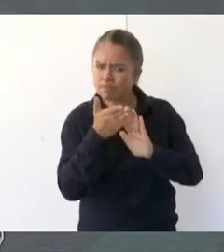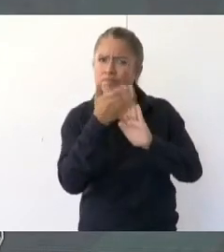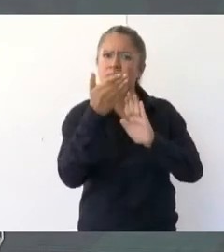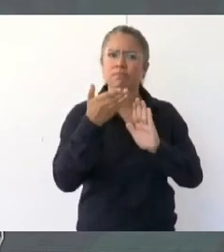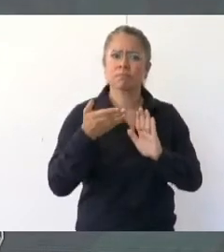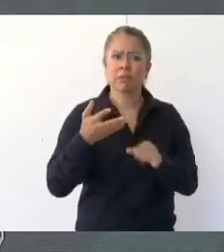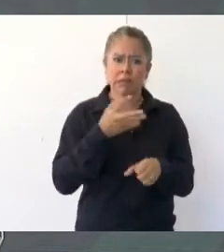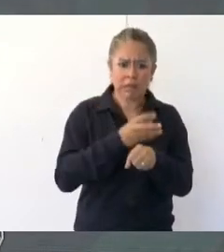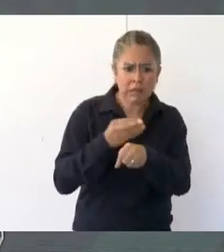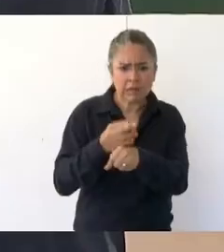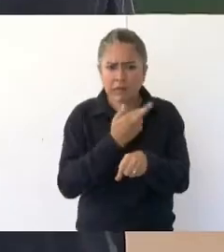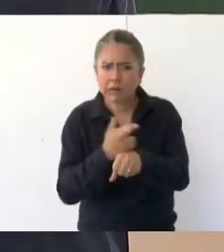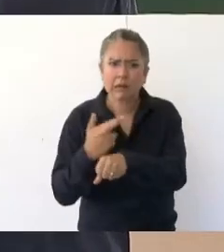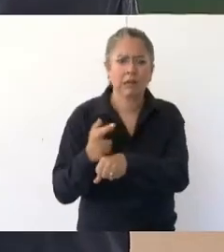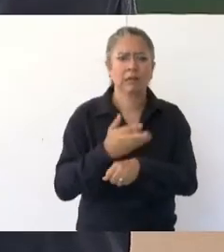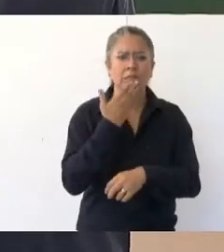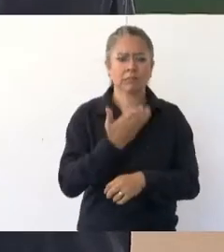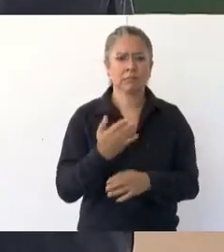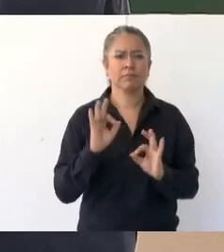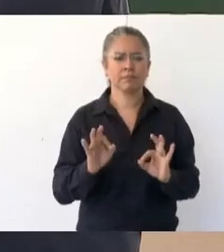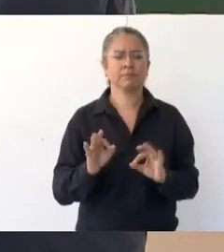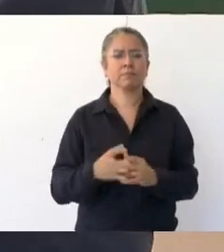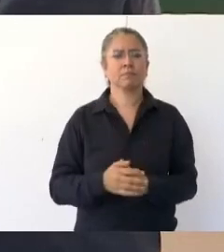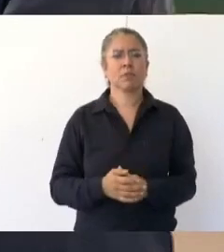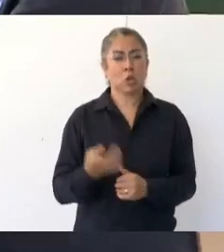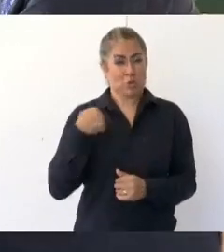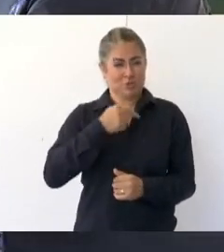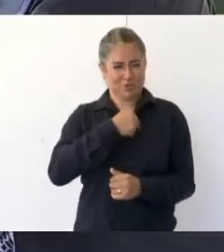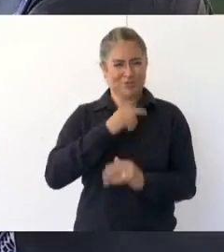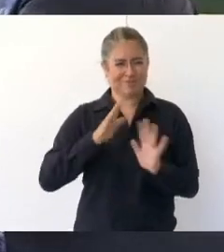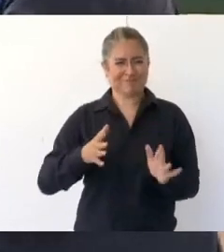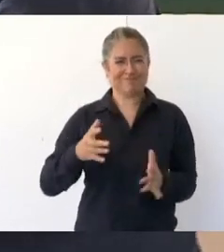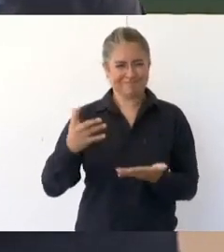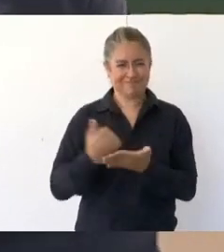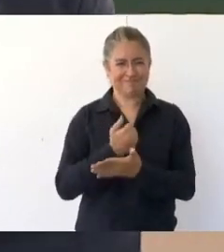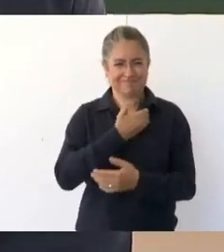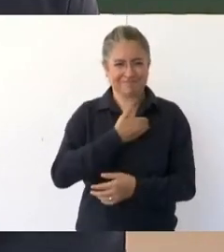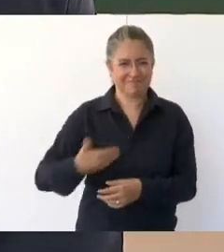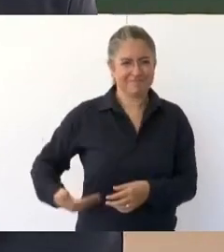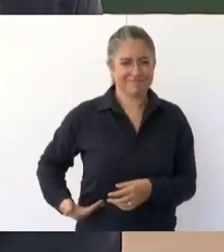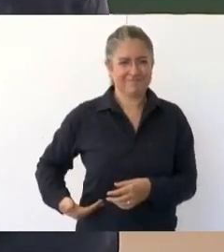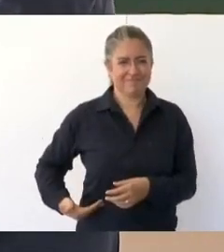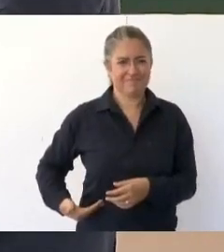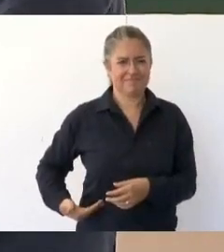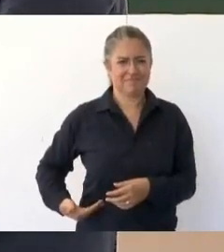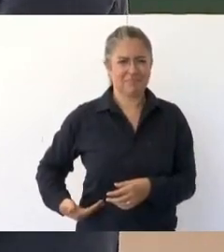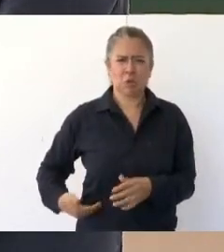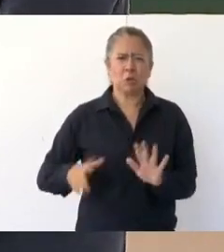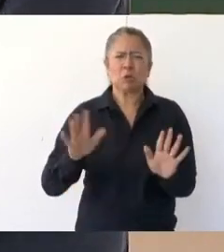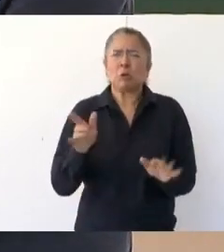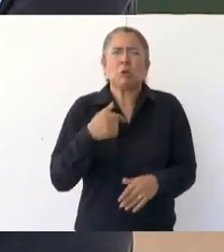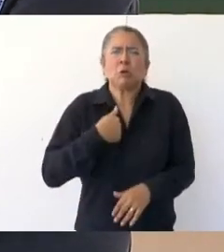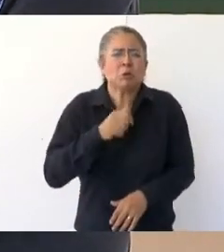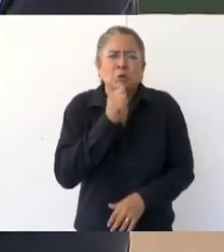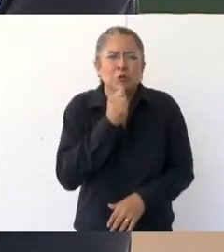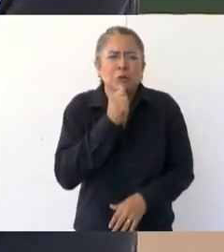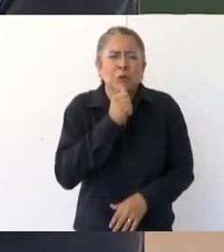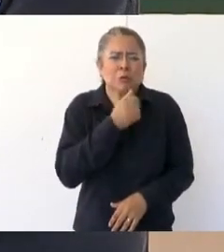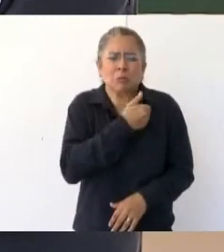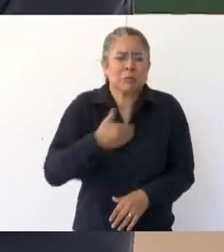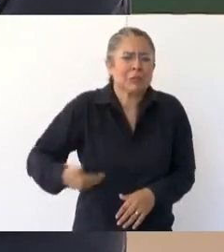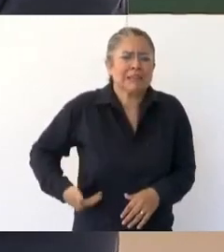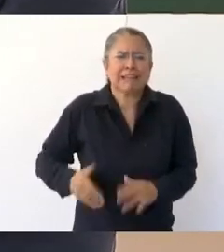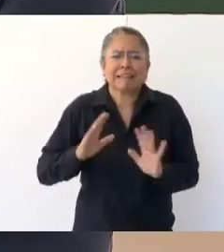6 refinerías. Y desde que llegamos, incluso todavía no tomaba yo posesión, y